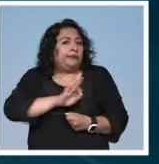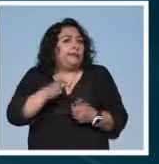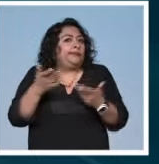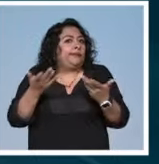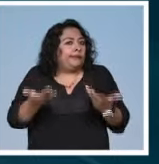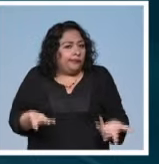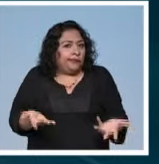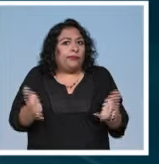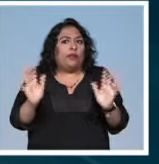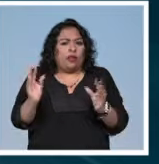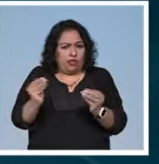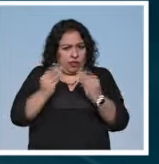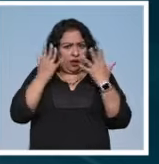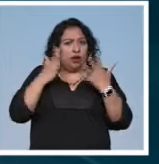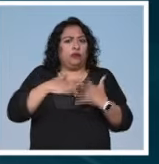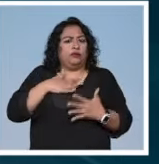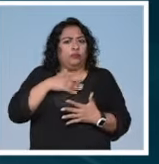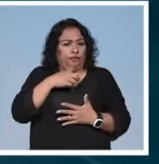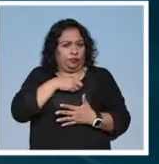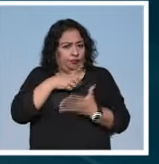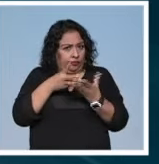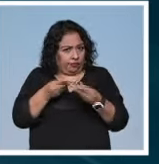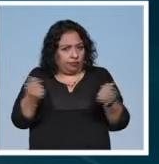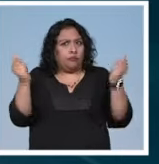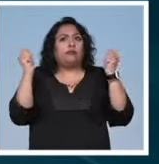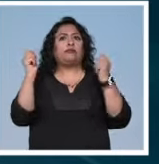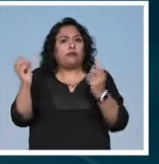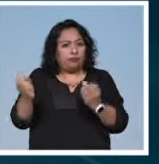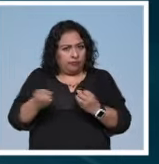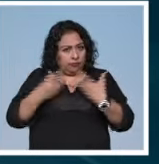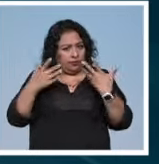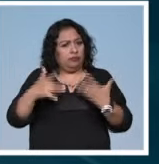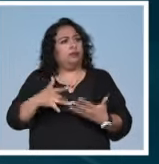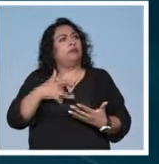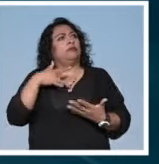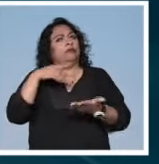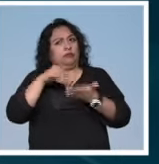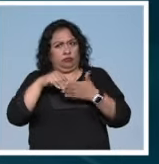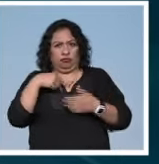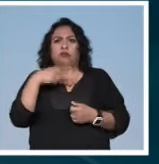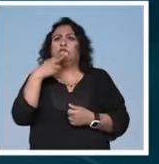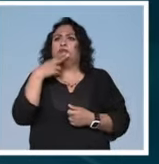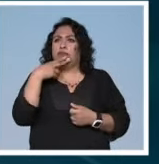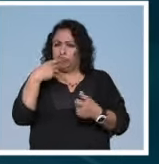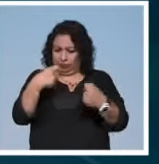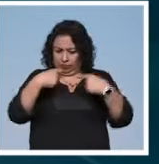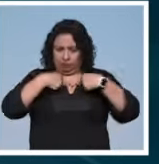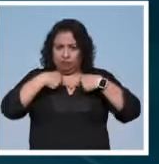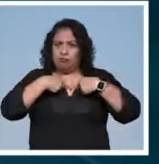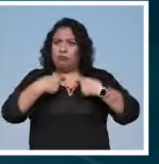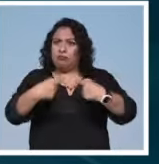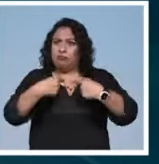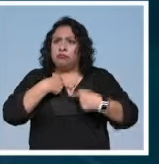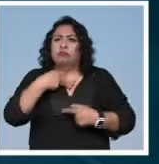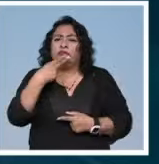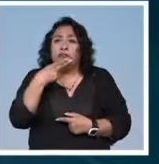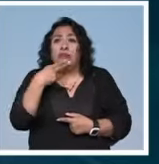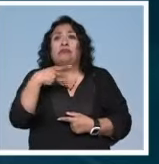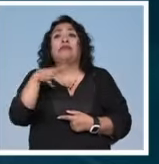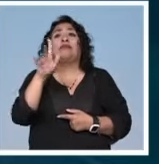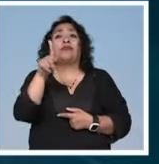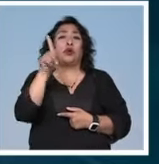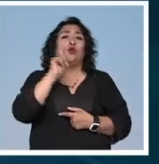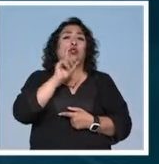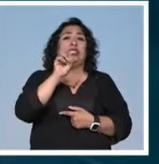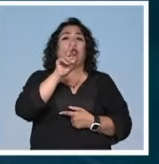entonces déjenos solucionarlos y dejarnos sentir todavía útiles a nosotros mismos. A pesar de que